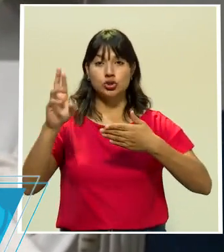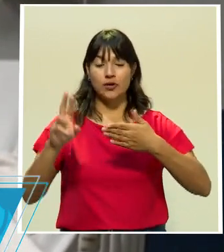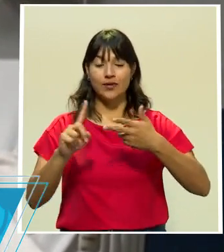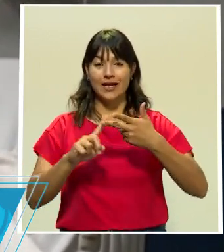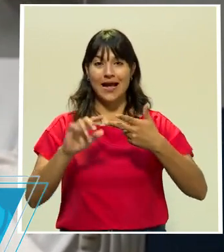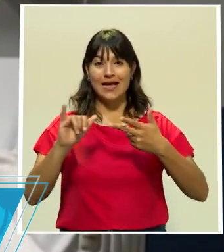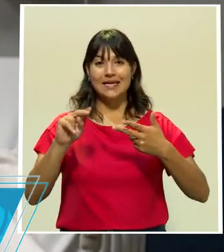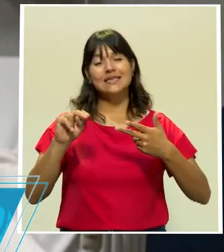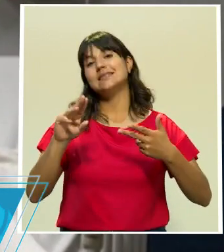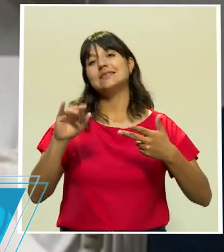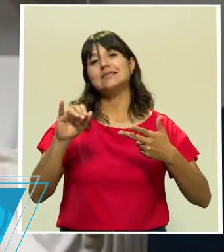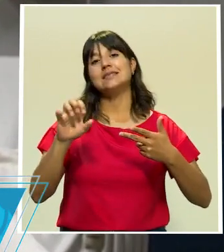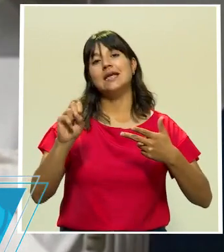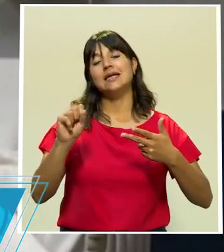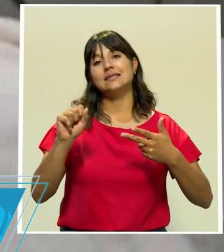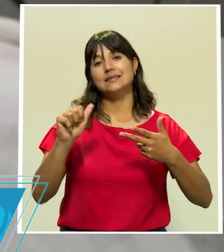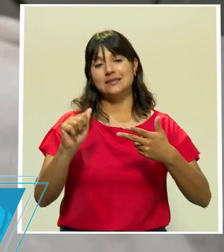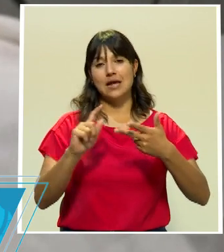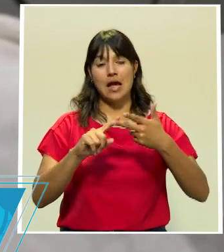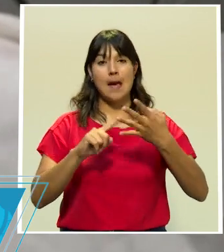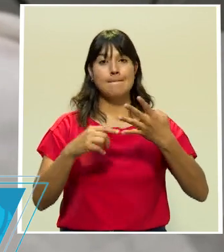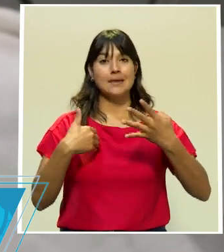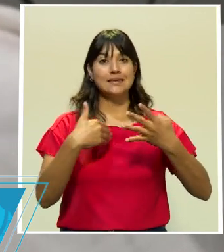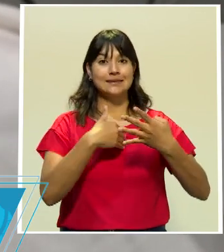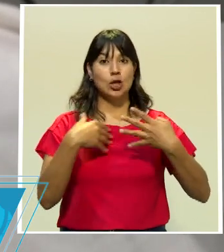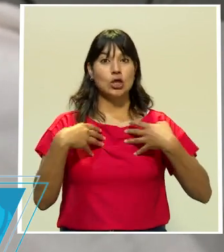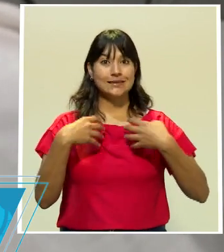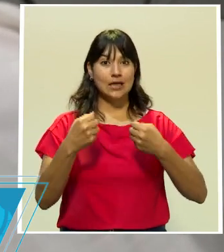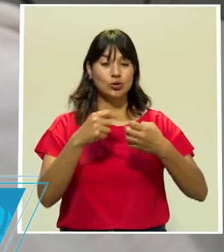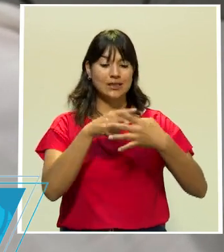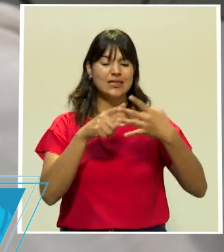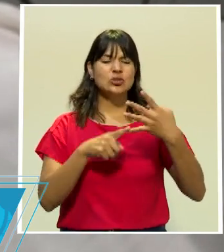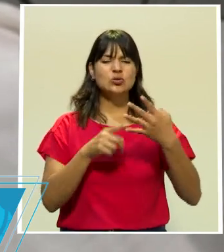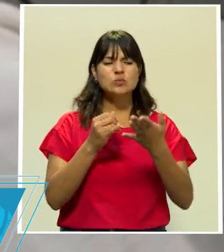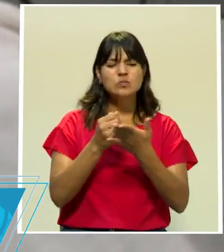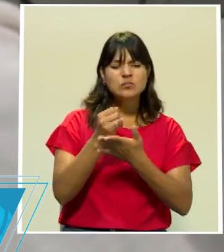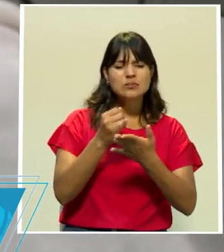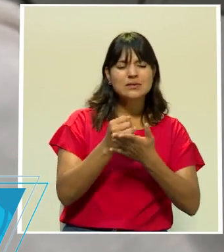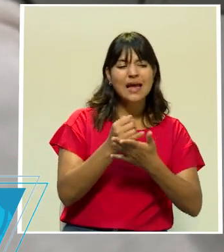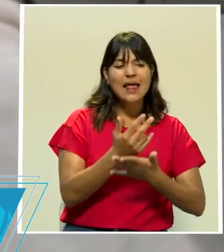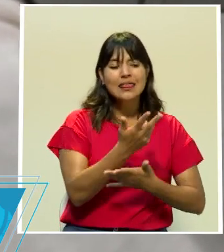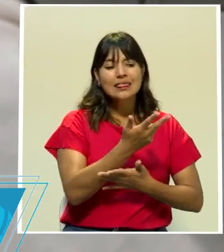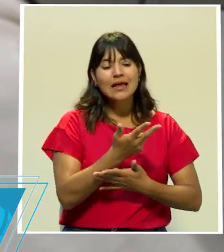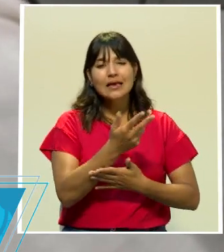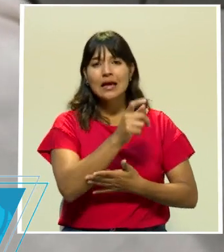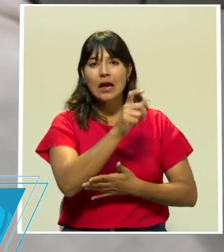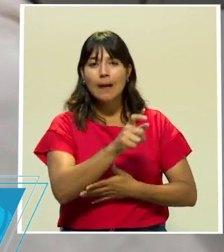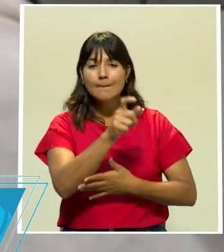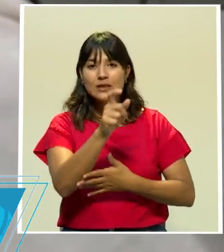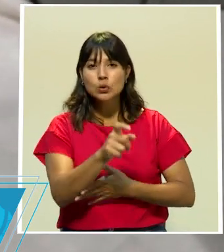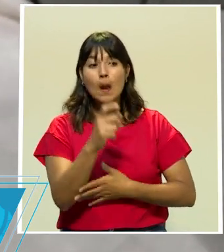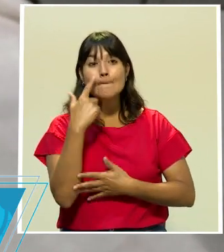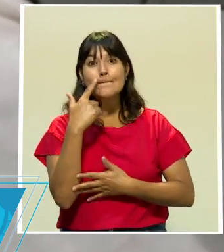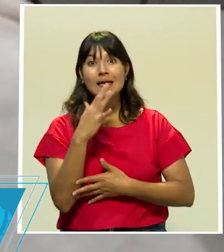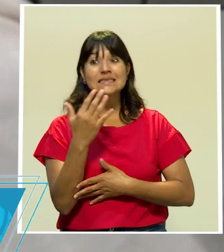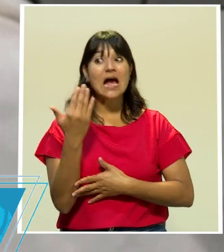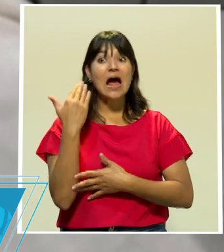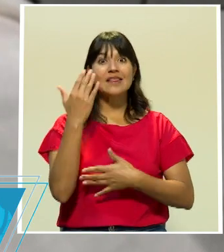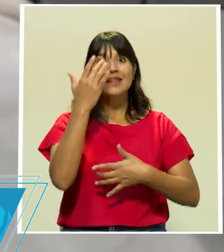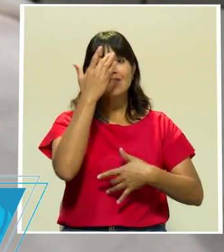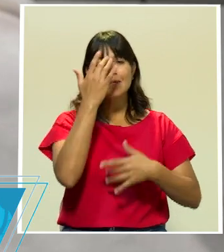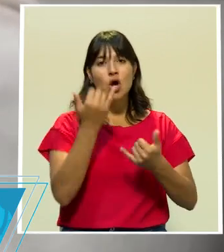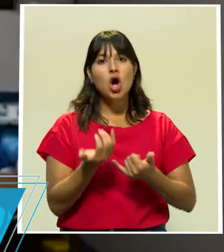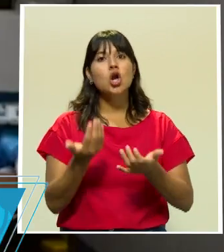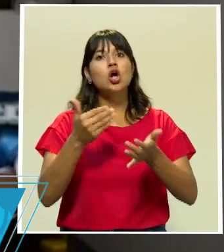y el Ministerio de Salud investigan 3 posibles casos de reinfección de COVID-19 en el país. Según manifestó Adriana Torres